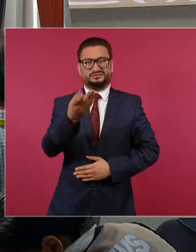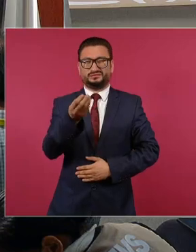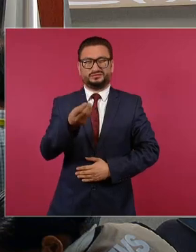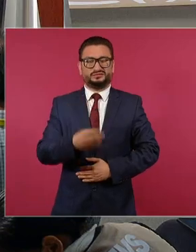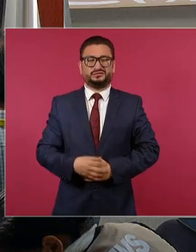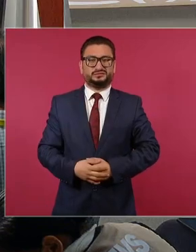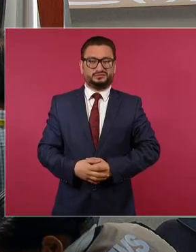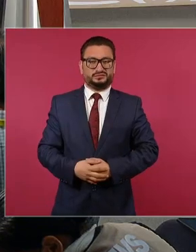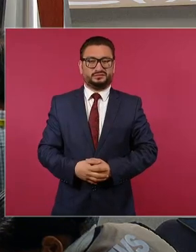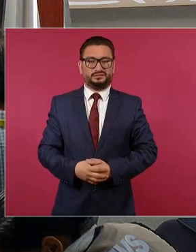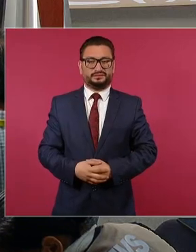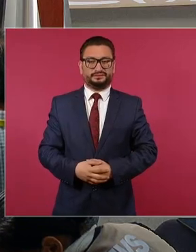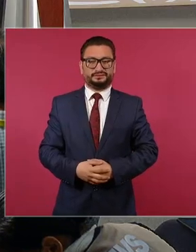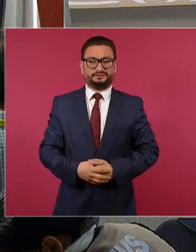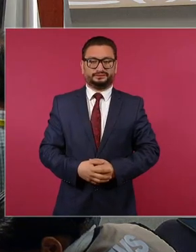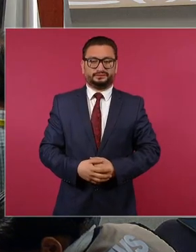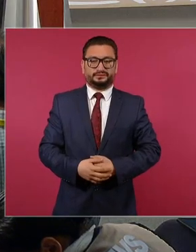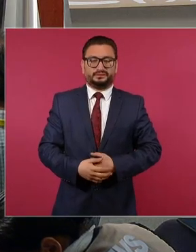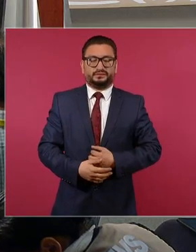en